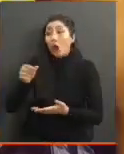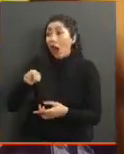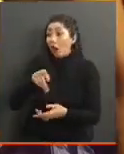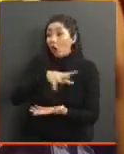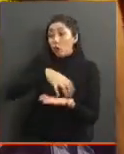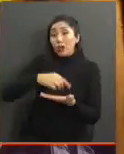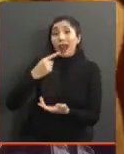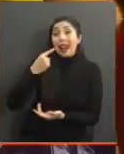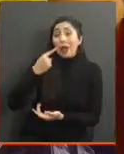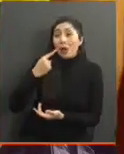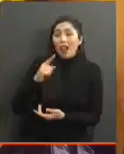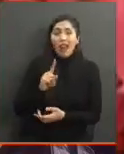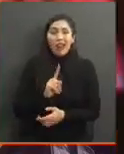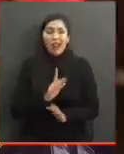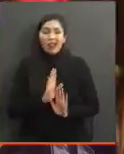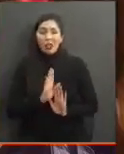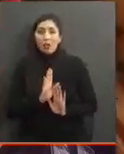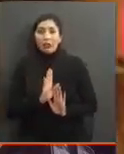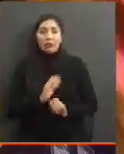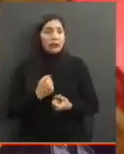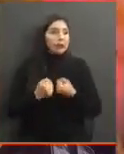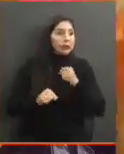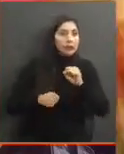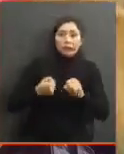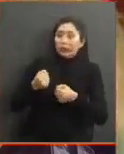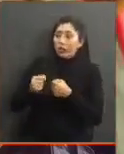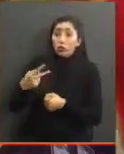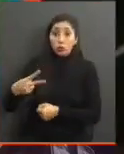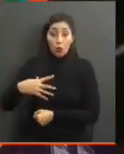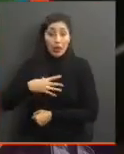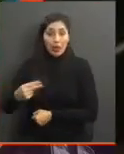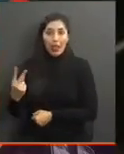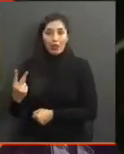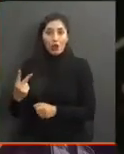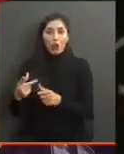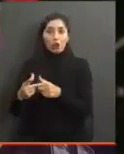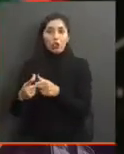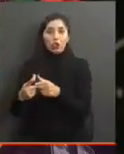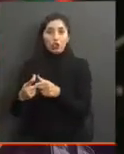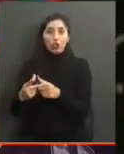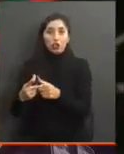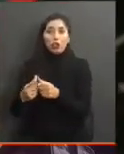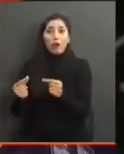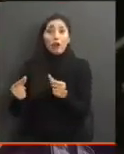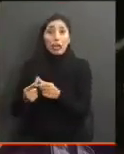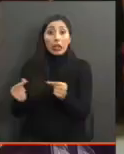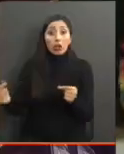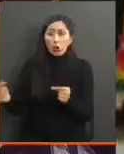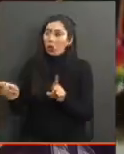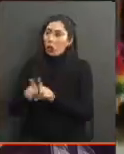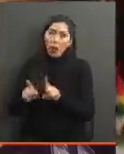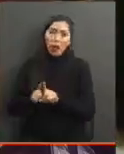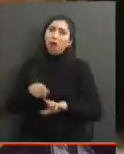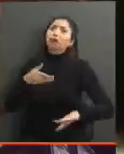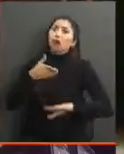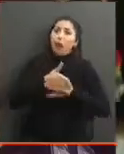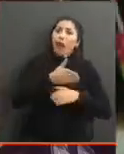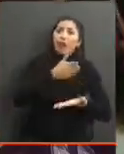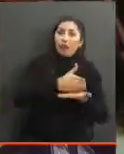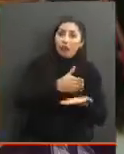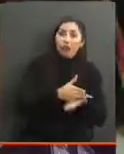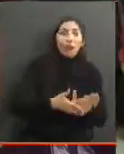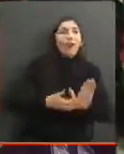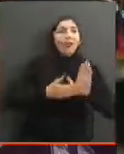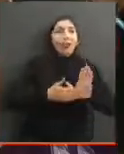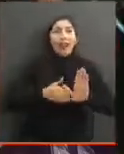aceptó. Desesperada, decidió improvisar con su hija y dos sobrinos y presentarse de todas formas. Así nació el grupo folclórico